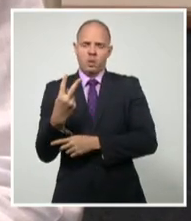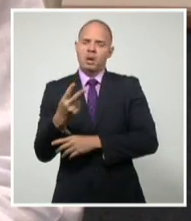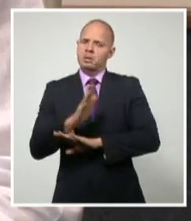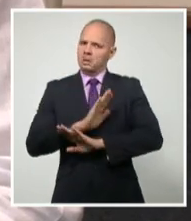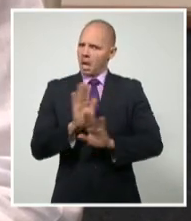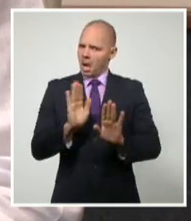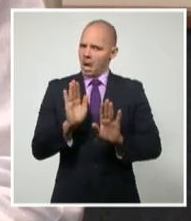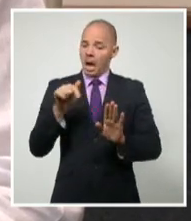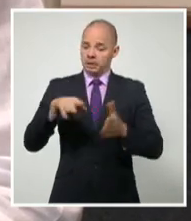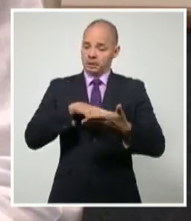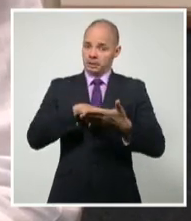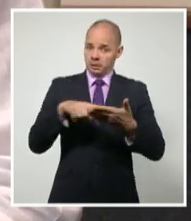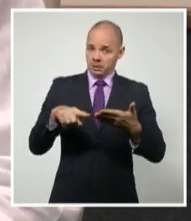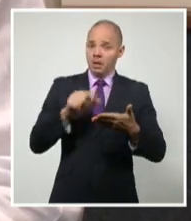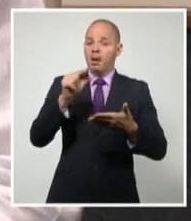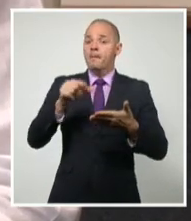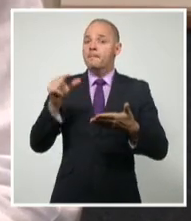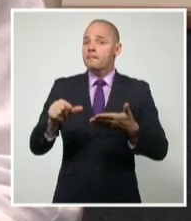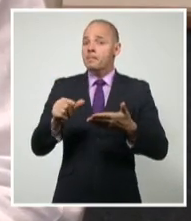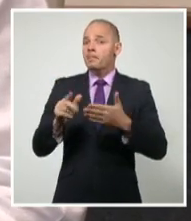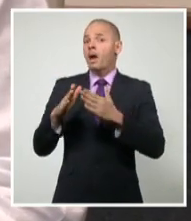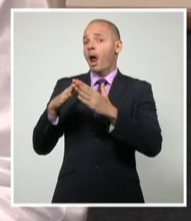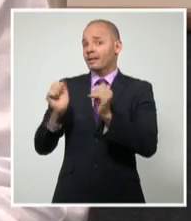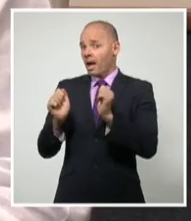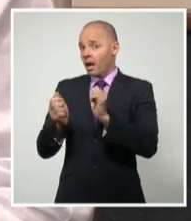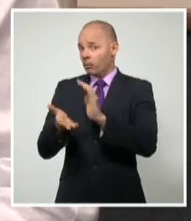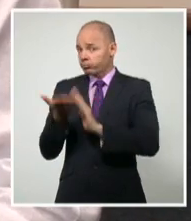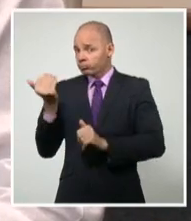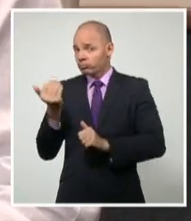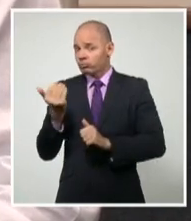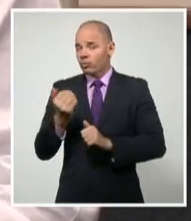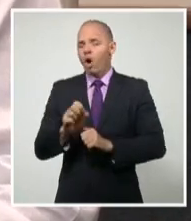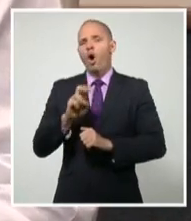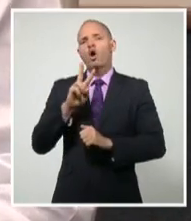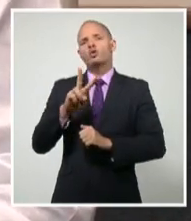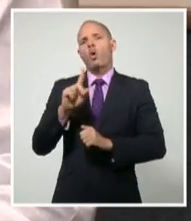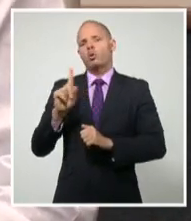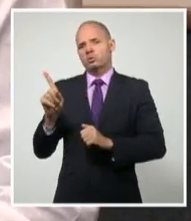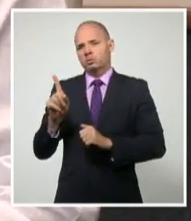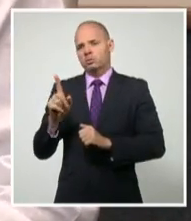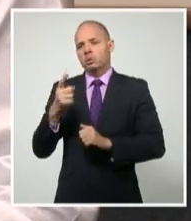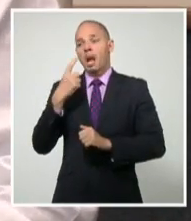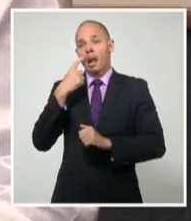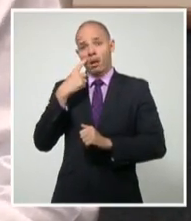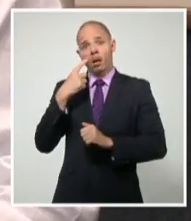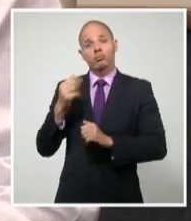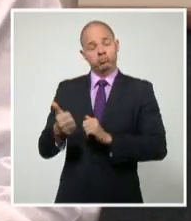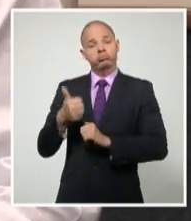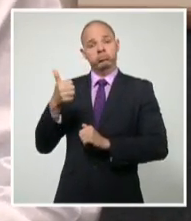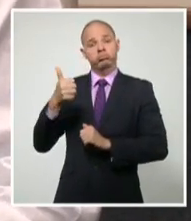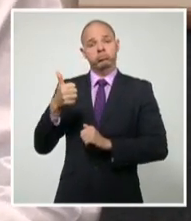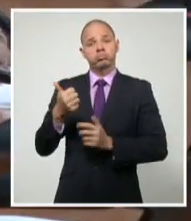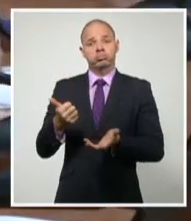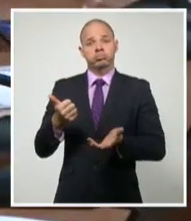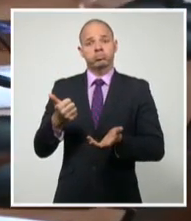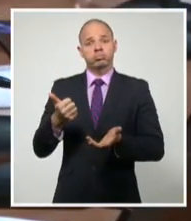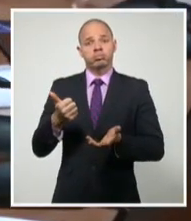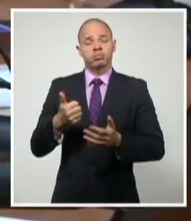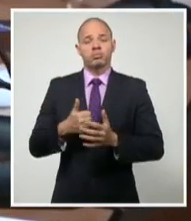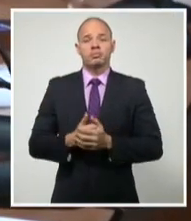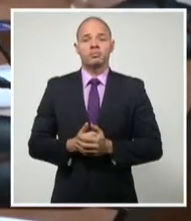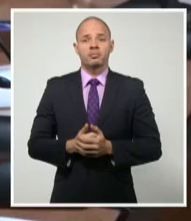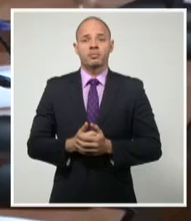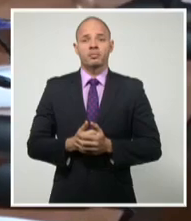dieron 211 altas, que dan las 1.671 esta acumulada, que representa el 86,5% de los